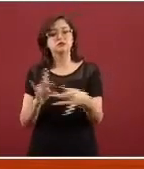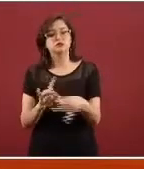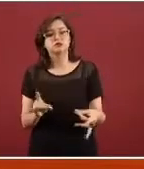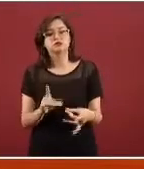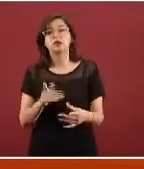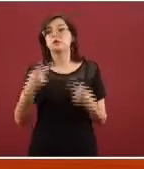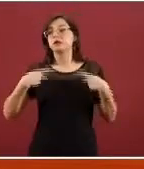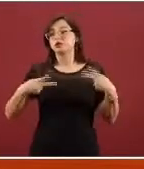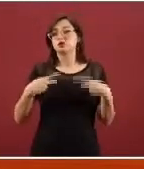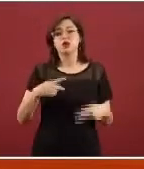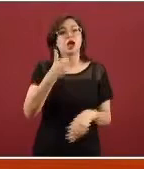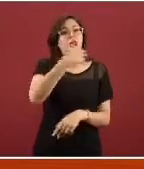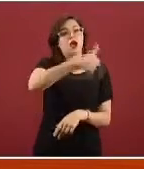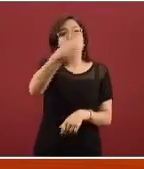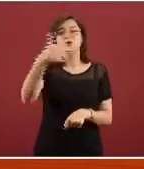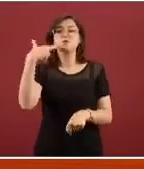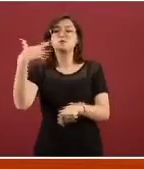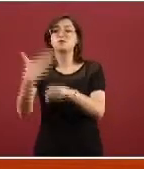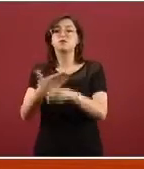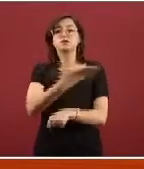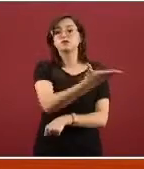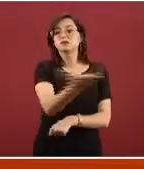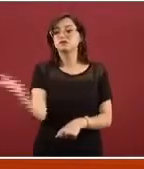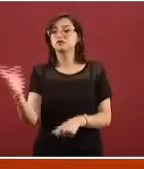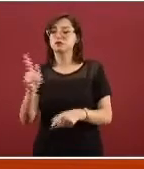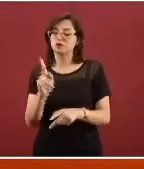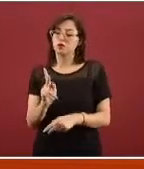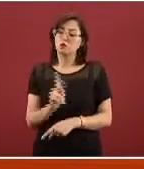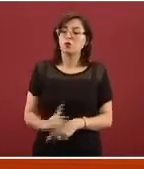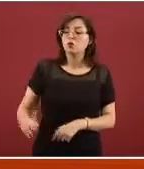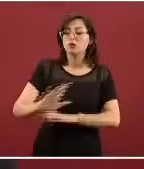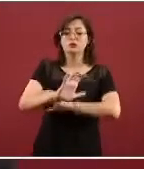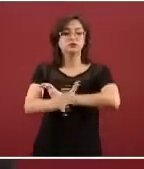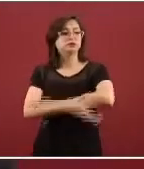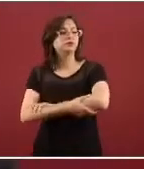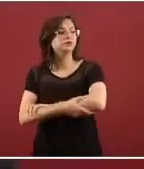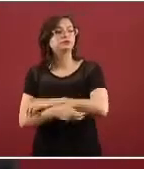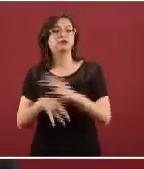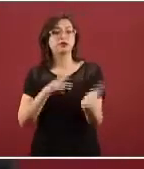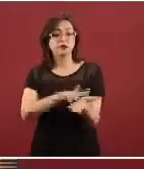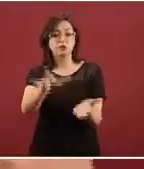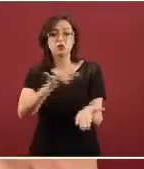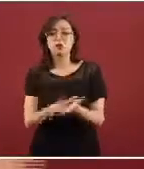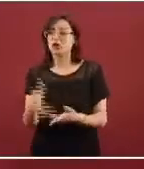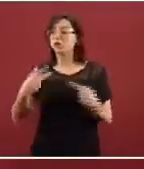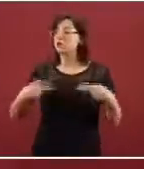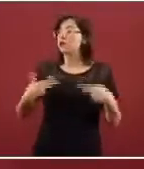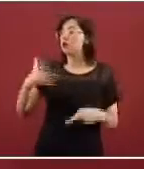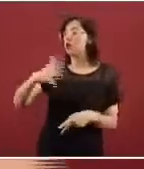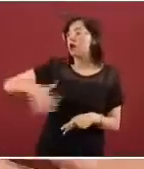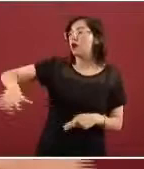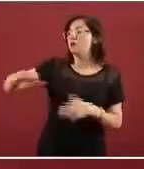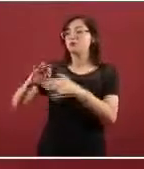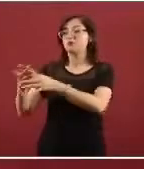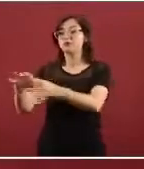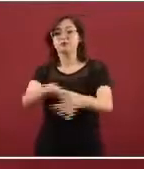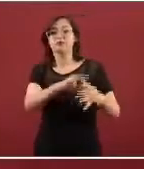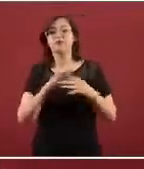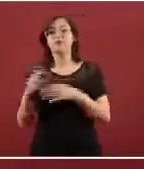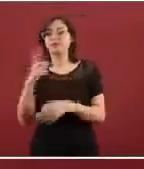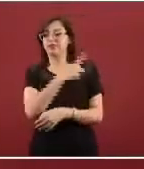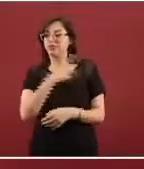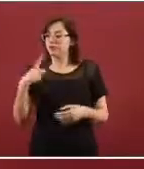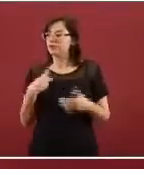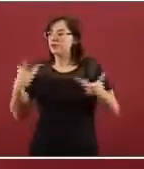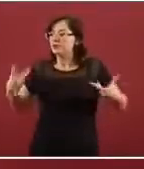a la responsabilidad social. Somos un pueblo en general solidario, fraterno y tenemos que actuar unos con